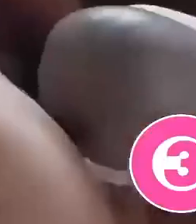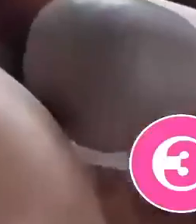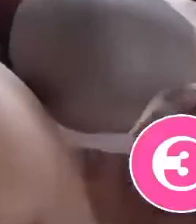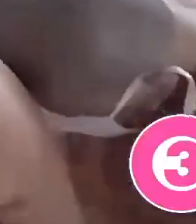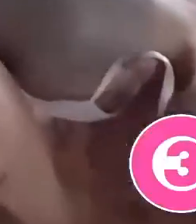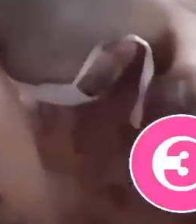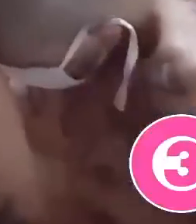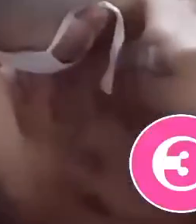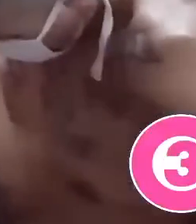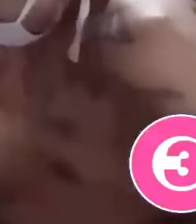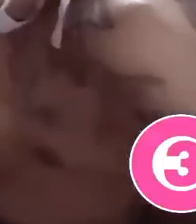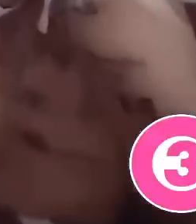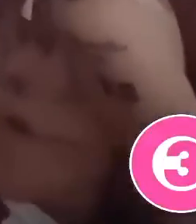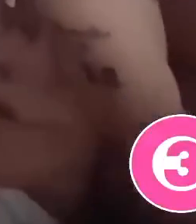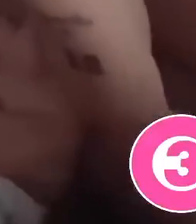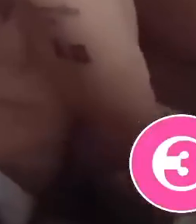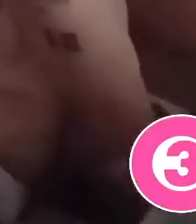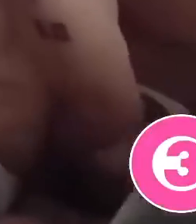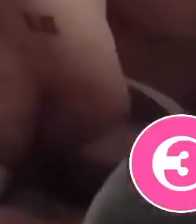Social para tele prensa canal 33 Saray mar